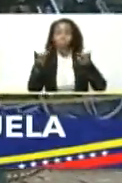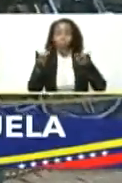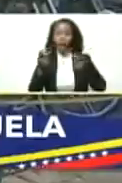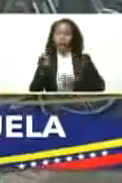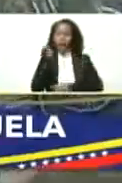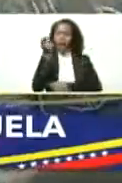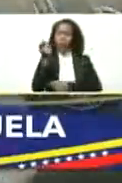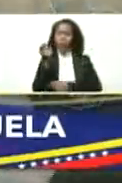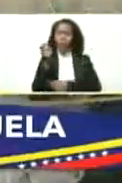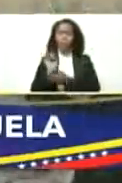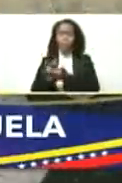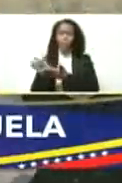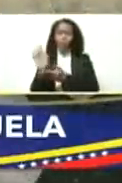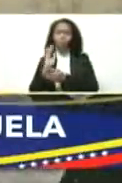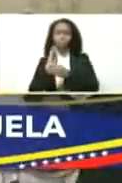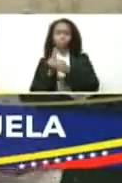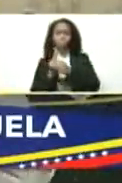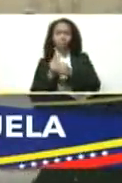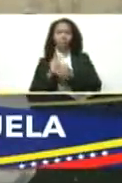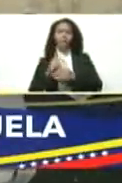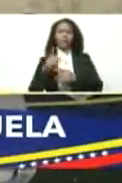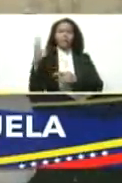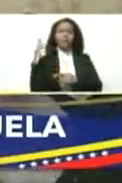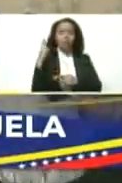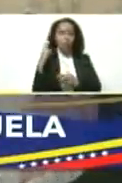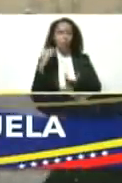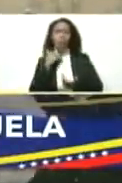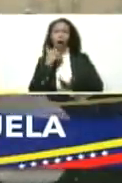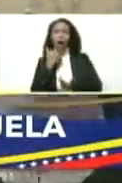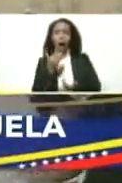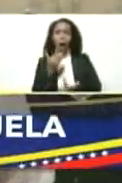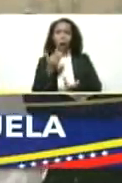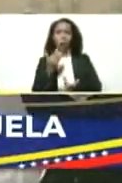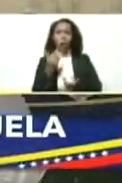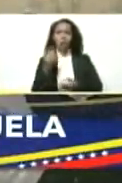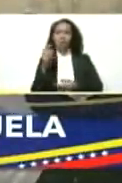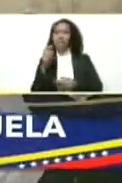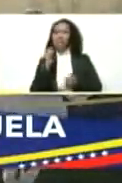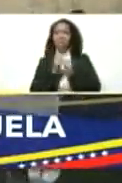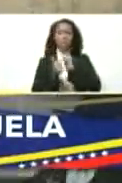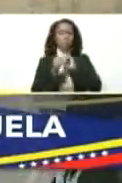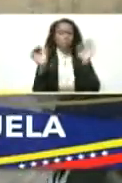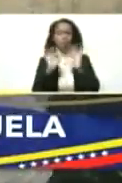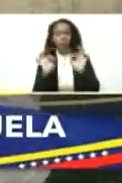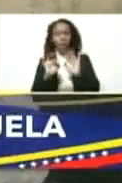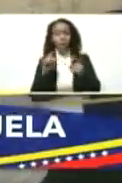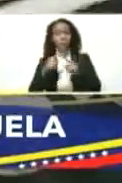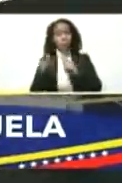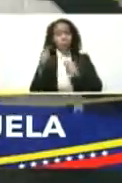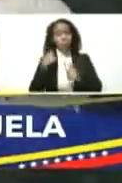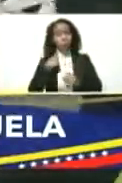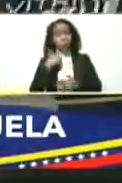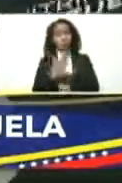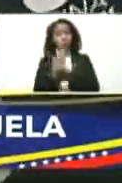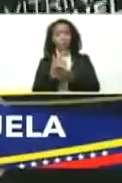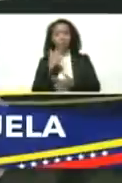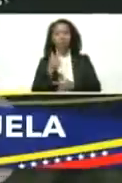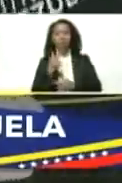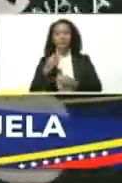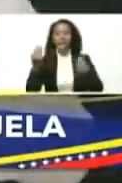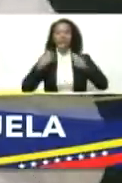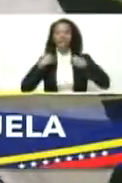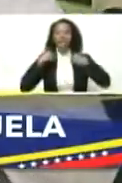ninguna distinción de raza religiosa, ni deportiva. Pero como yo siempre digo, pues, que vivan los